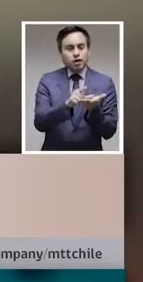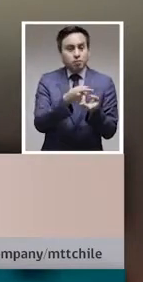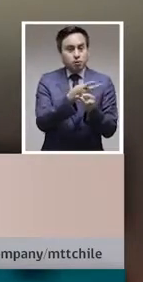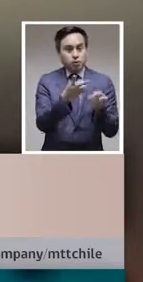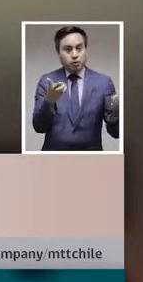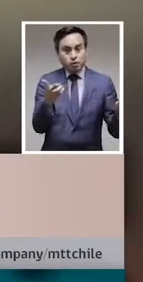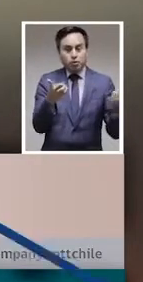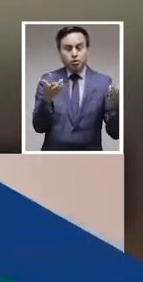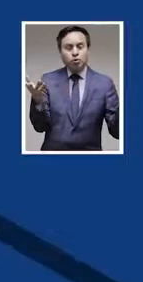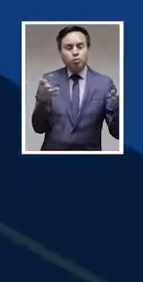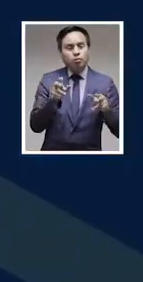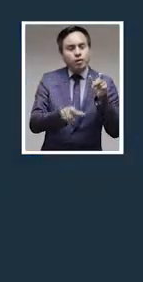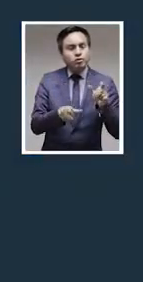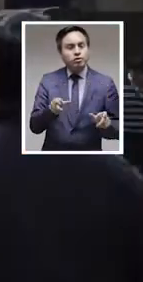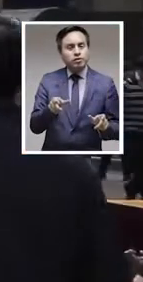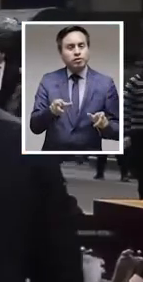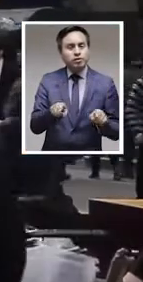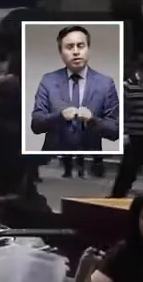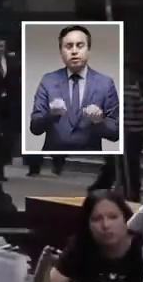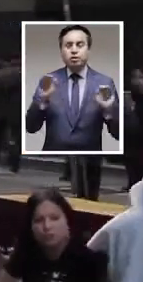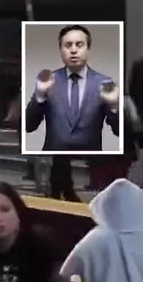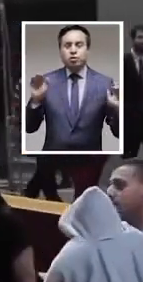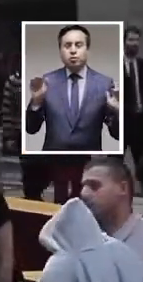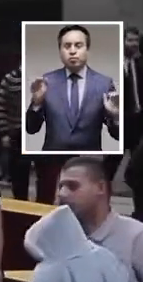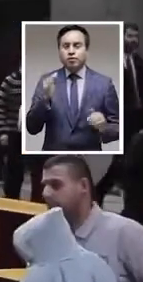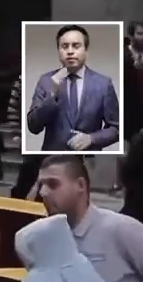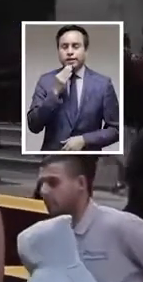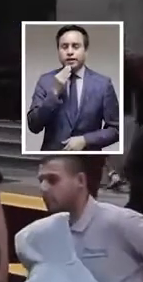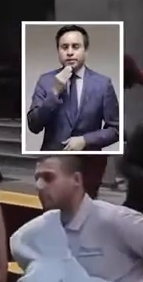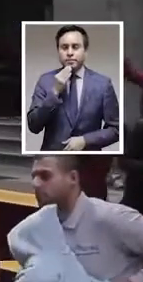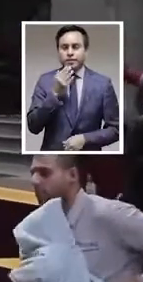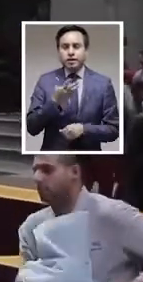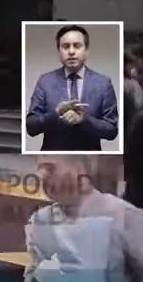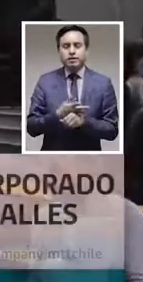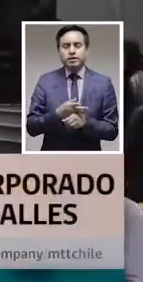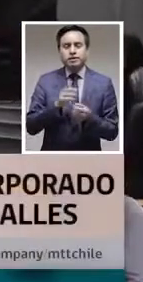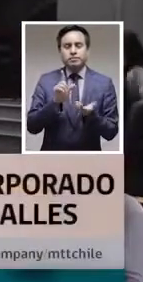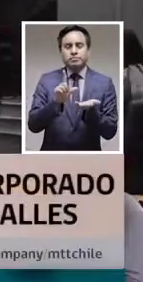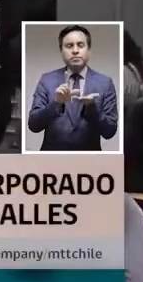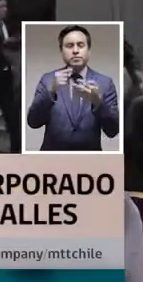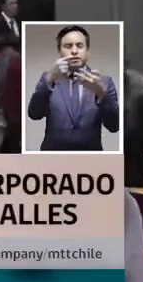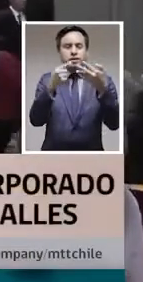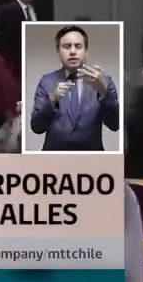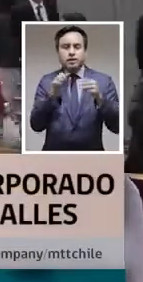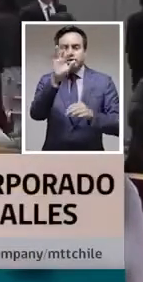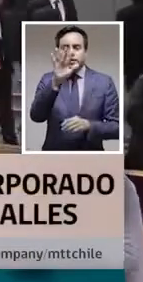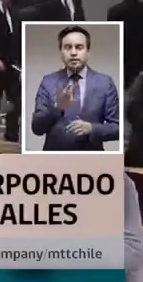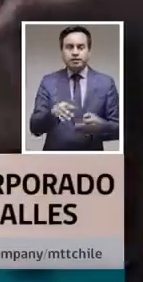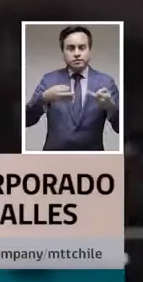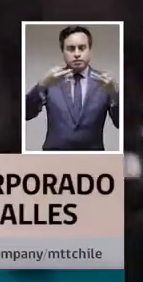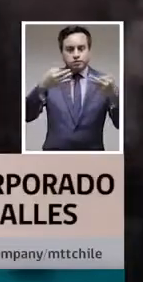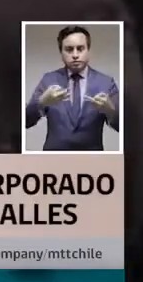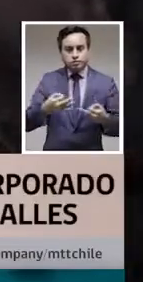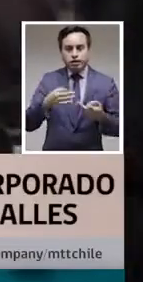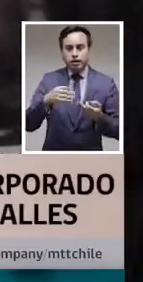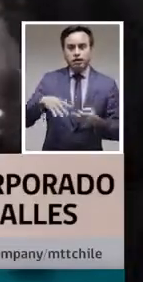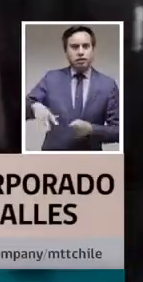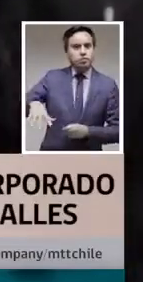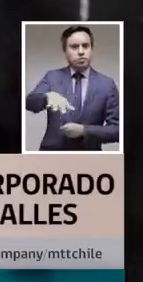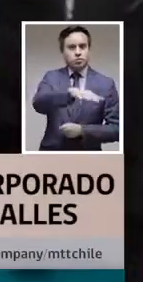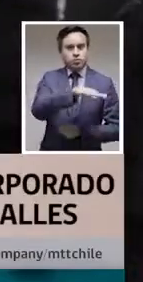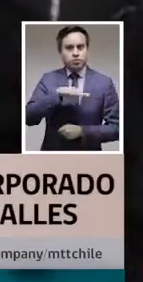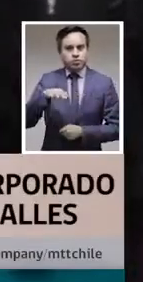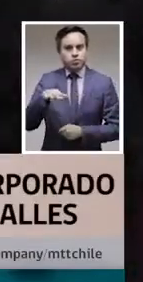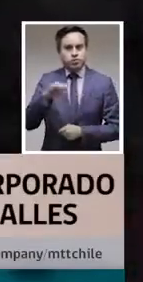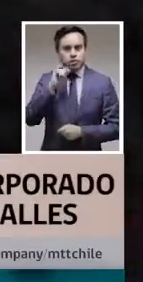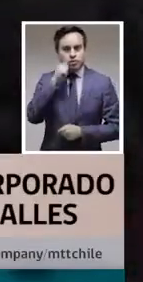público en forma cómoda y con las características de seguridad del entorno